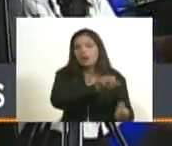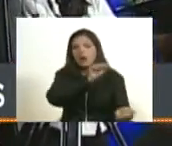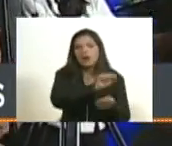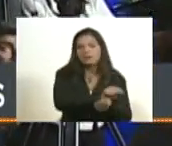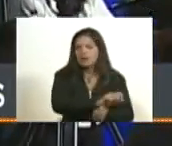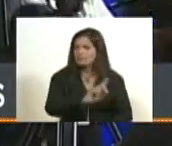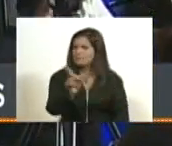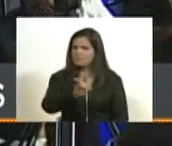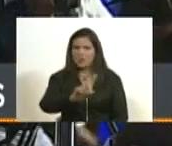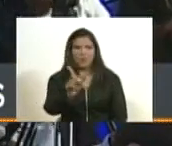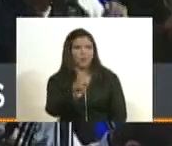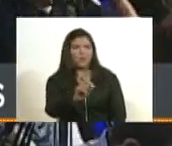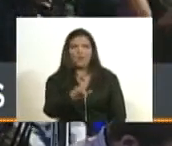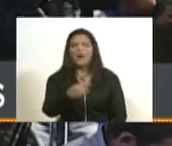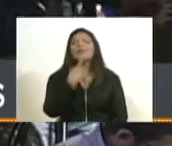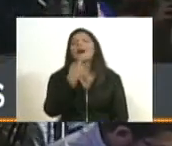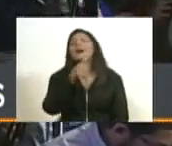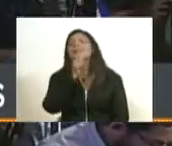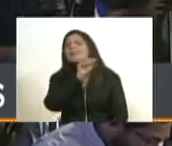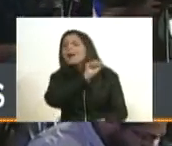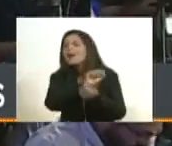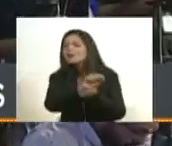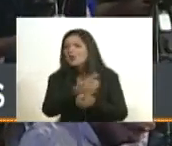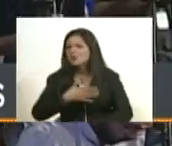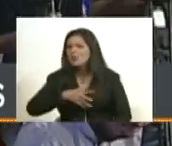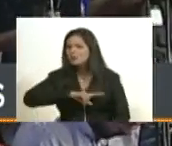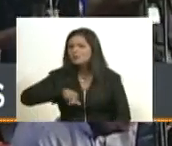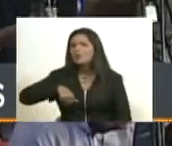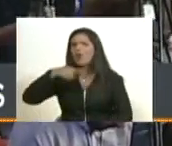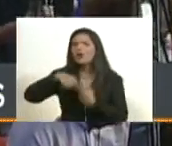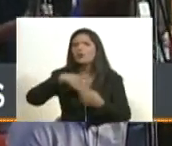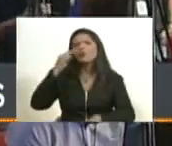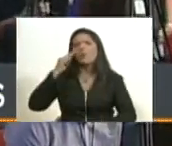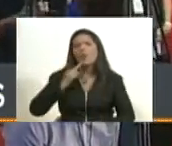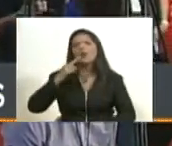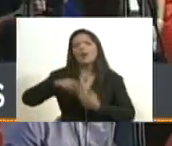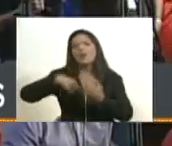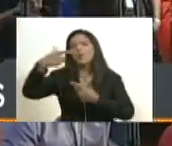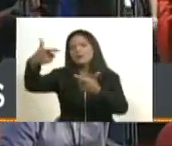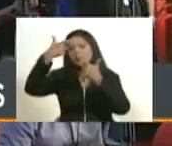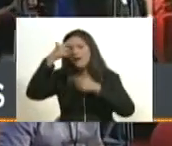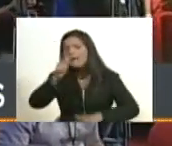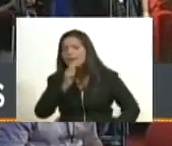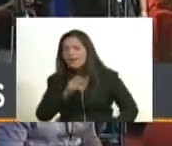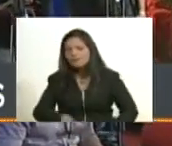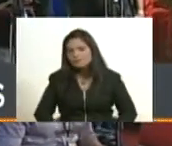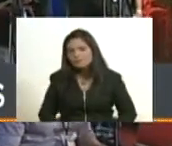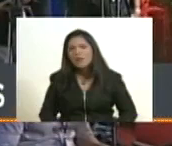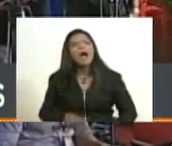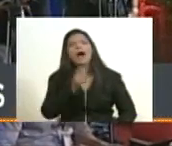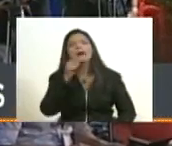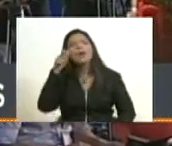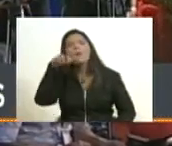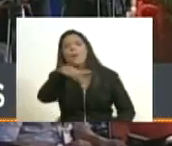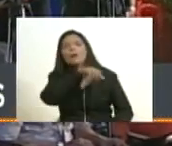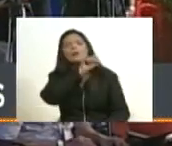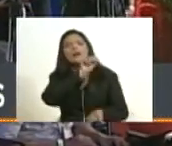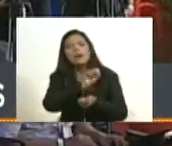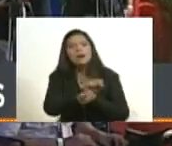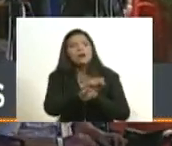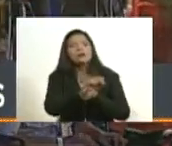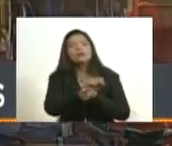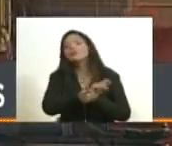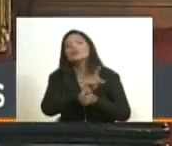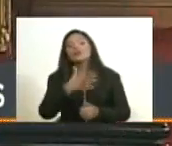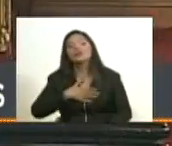nadie. Que digan, ¿a quién hemos esclavizado con la revolución de Bolívar y con la revolución de Chávez? ¿A quién? ¿A qué pueblo hemos esclavizado? Hemos ido a liberar